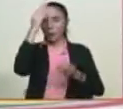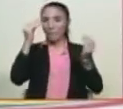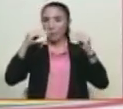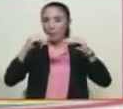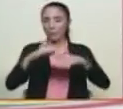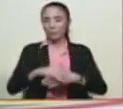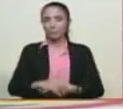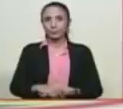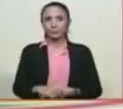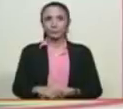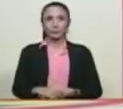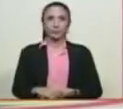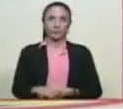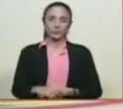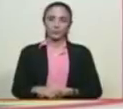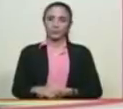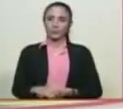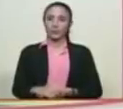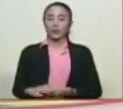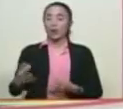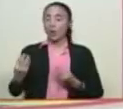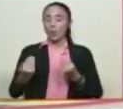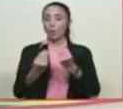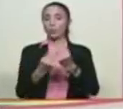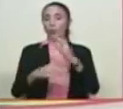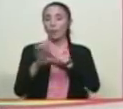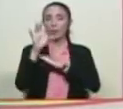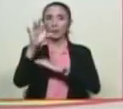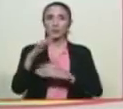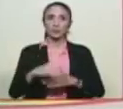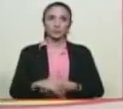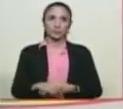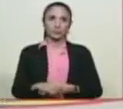más capacidad. Llevo las riendas de la patria, sin lugar a dudas.